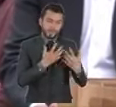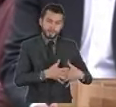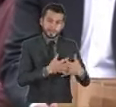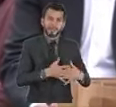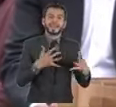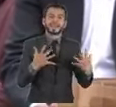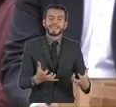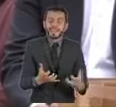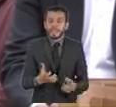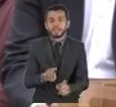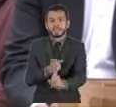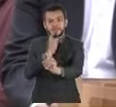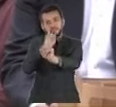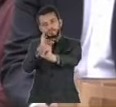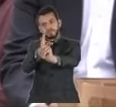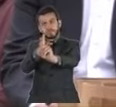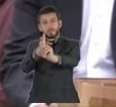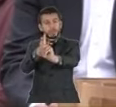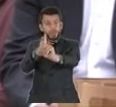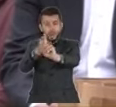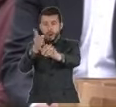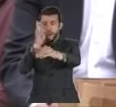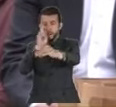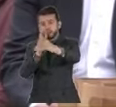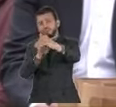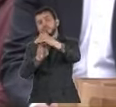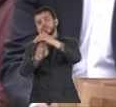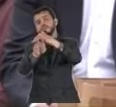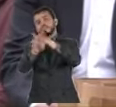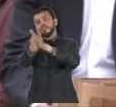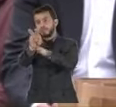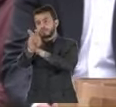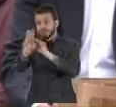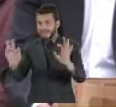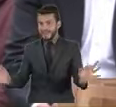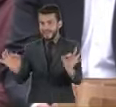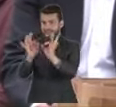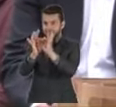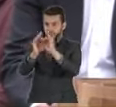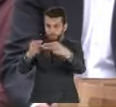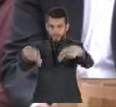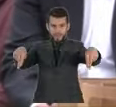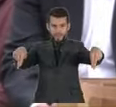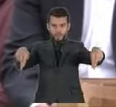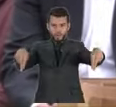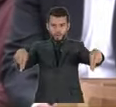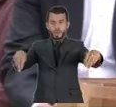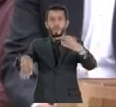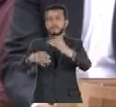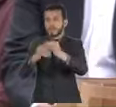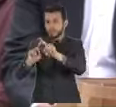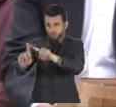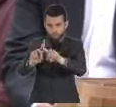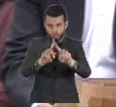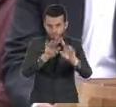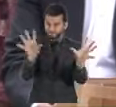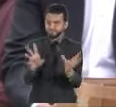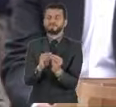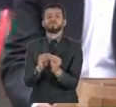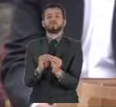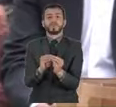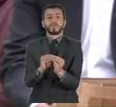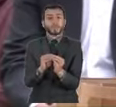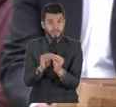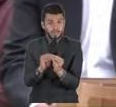visión de género y ahí estamos con un compromiso muy fuerte, no solamente de la administración, sino de la Junta Directiva de Camacol, en